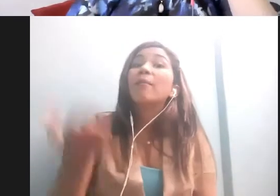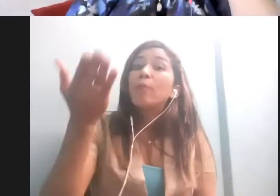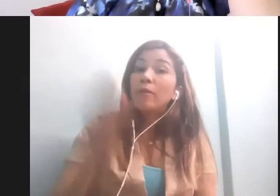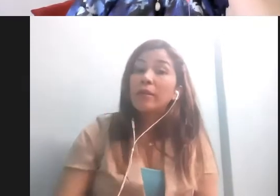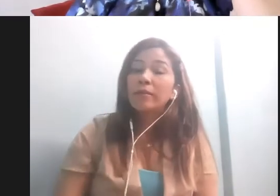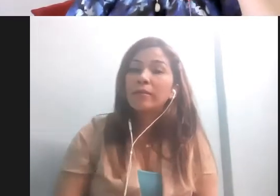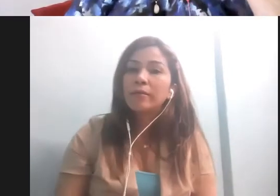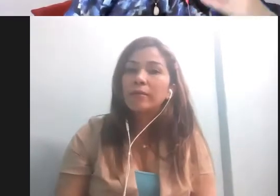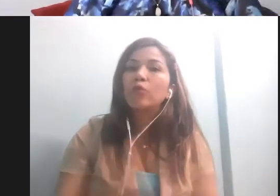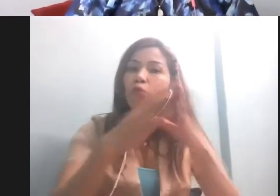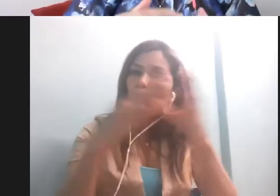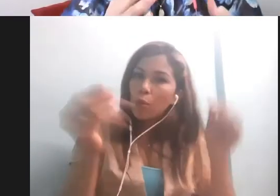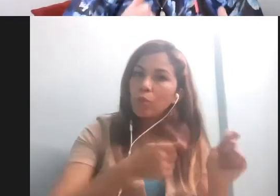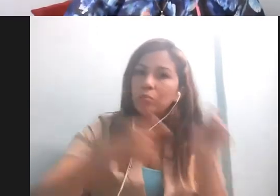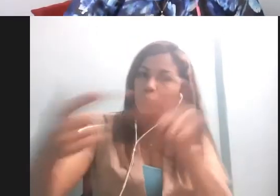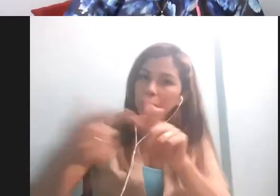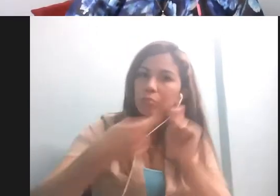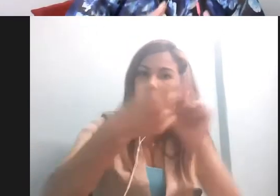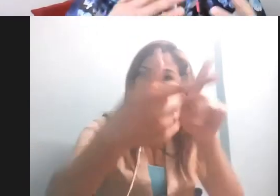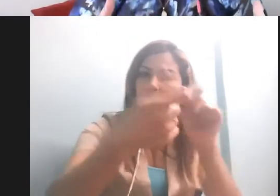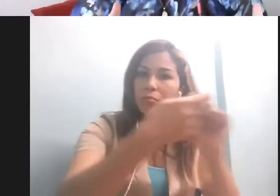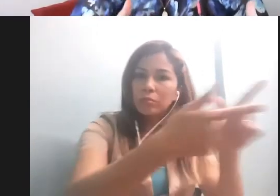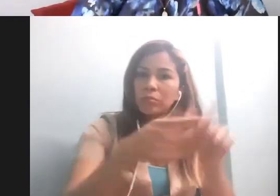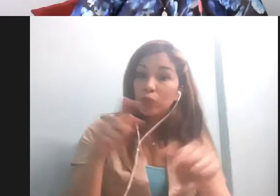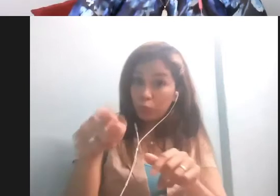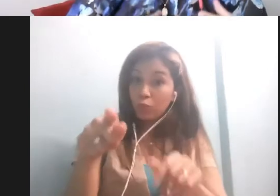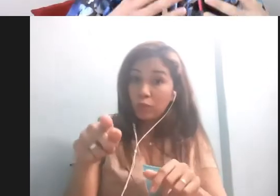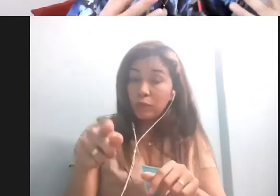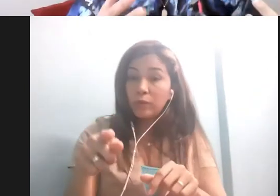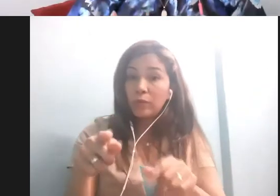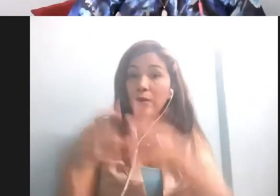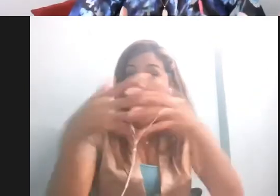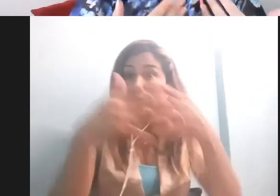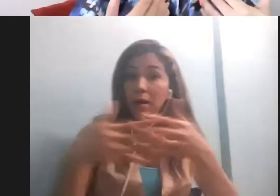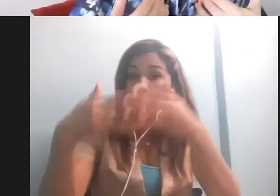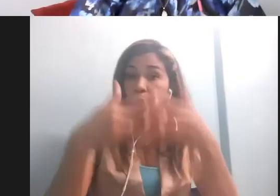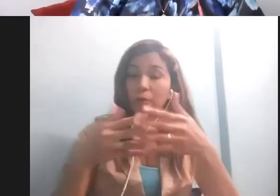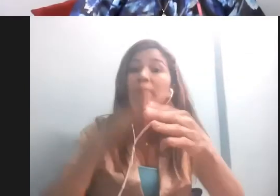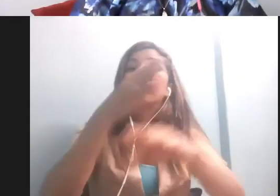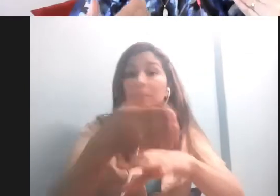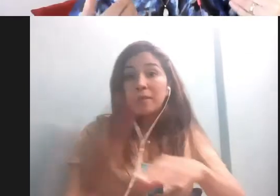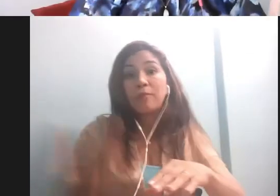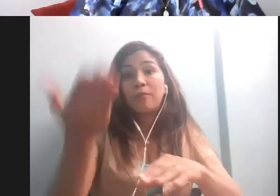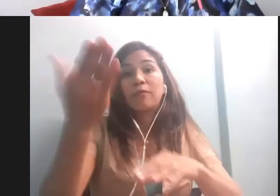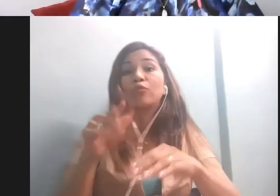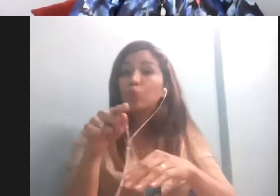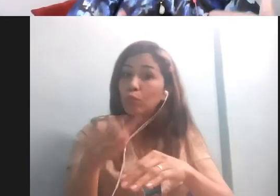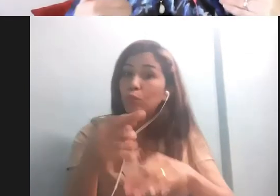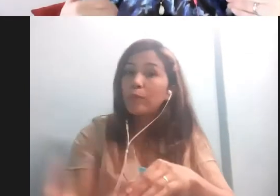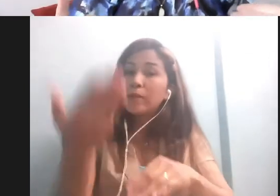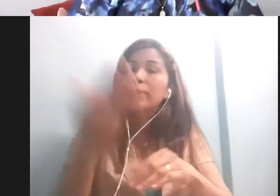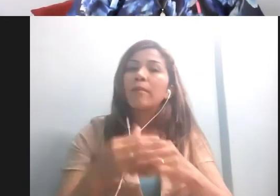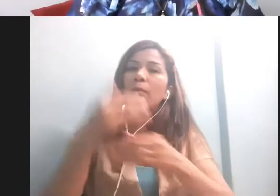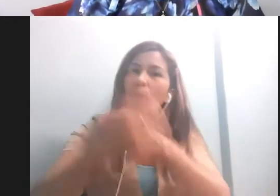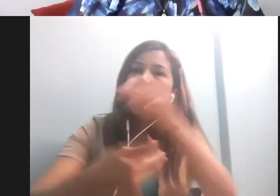emigramos, independientemente del país. Por ejemplo, si usted va a migrar para Estados Unidos, es importante para usted, para su proceso migratorio,